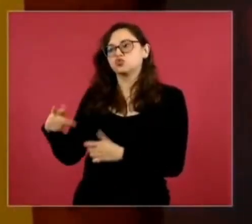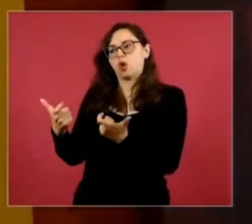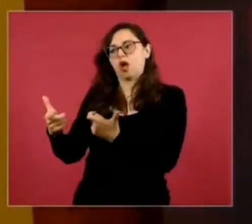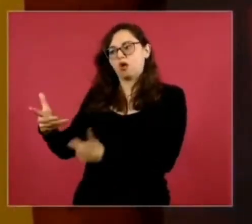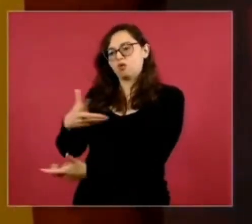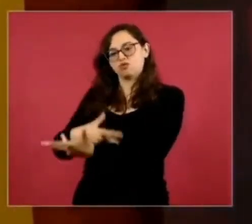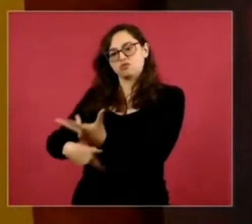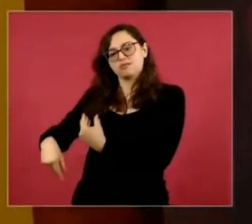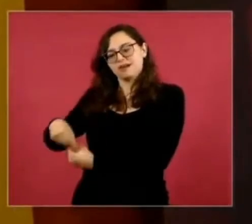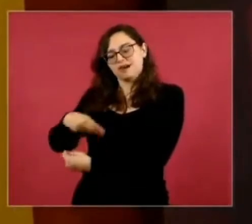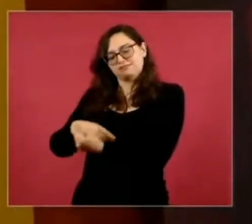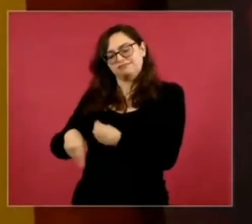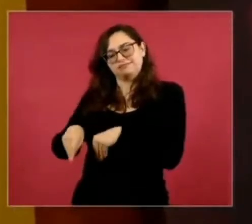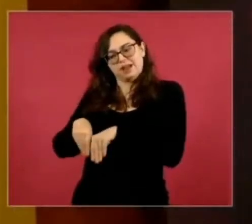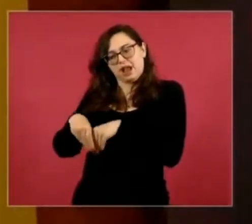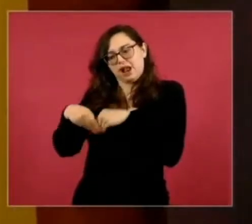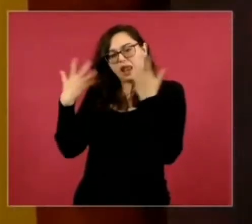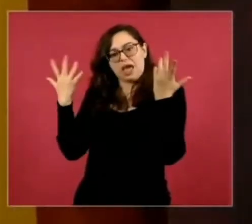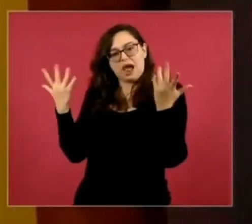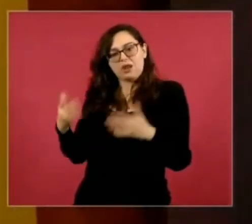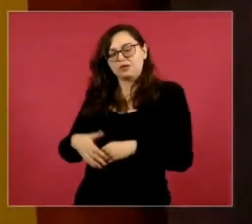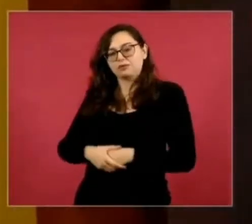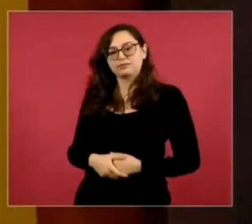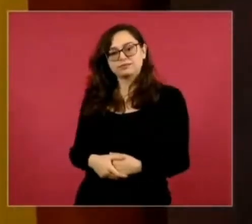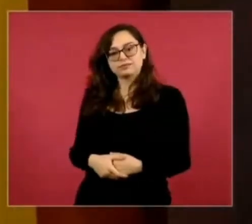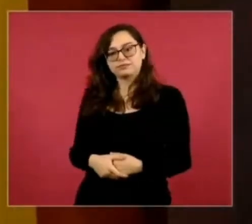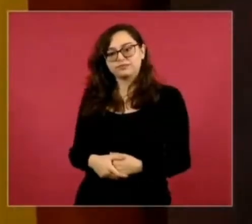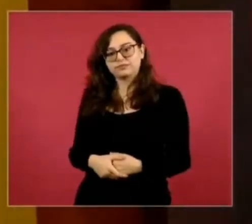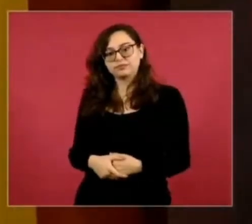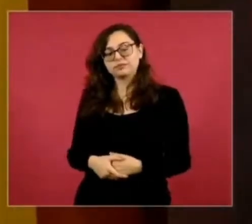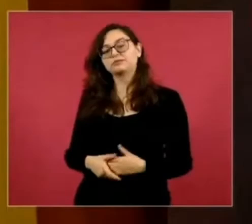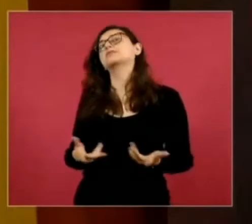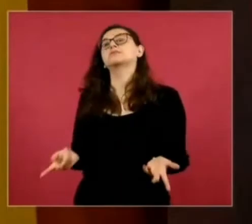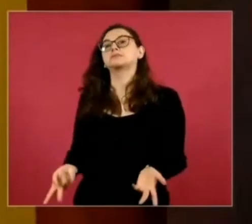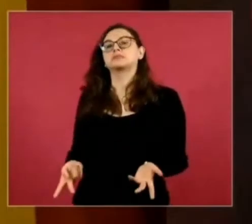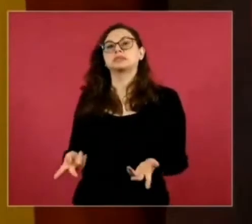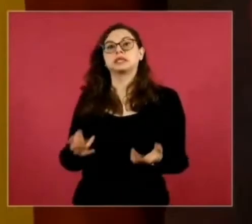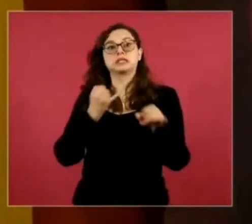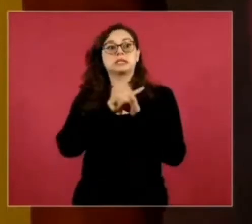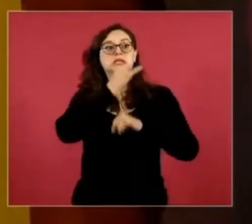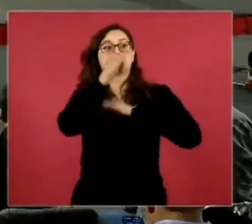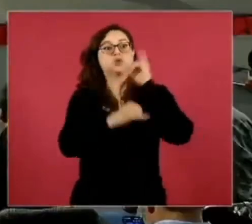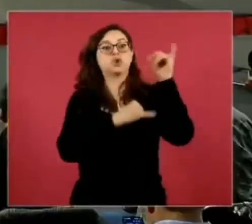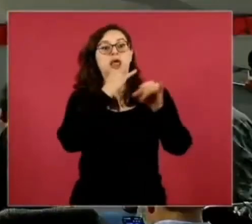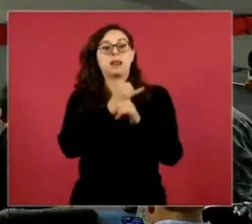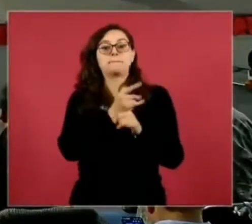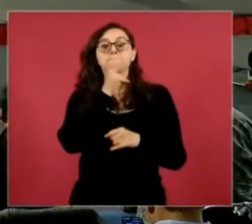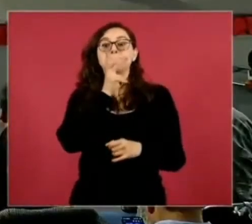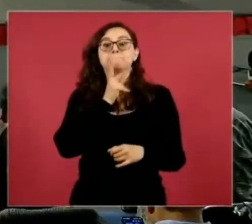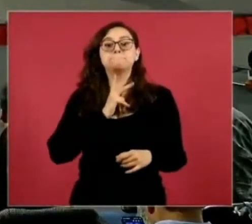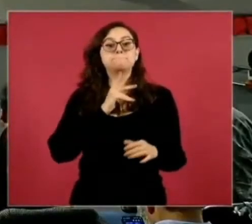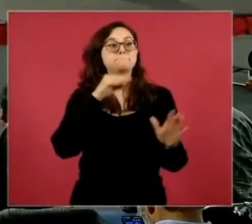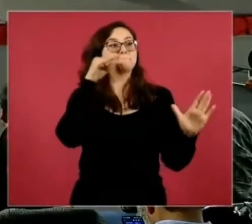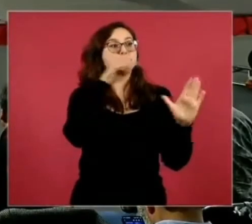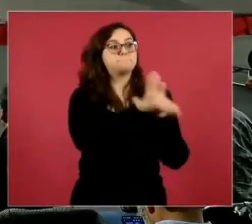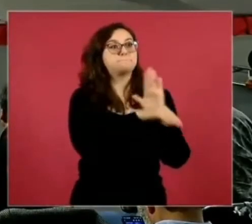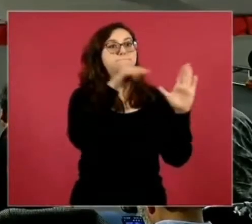mexicana y que la crisis petrolera se debía a la